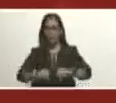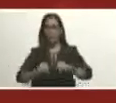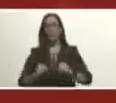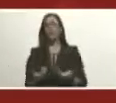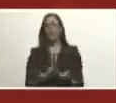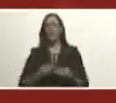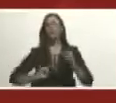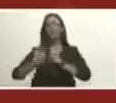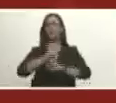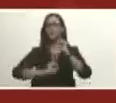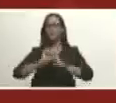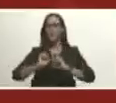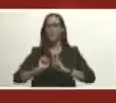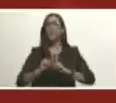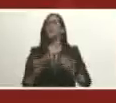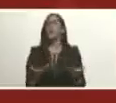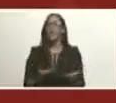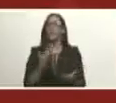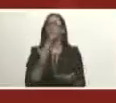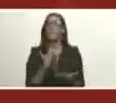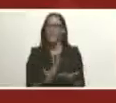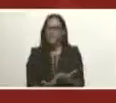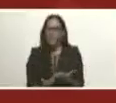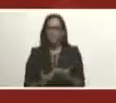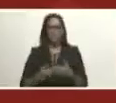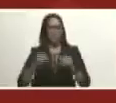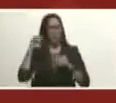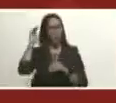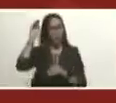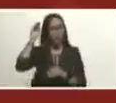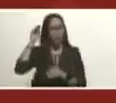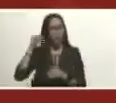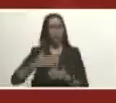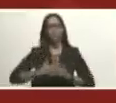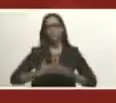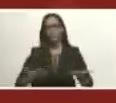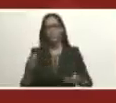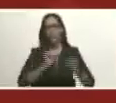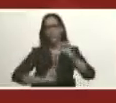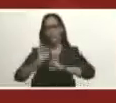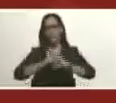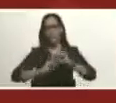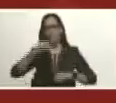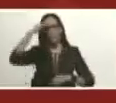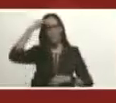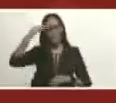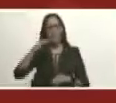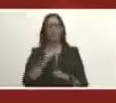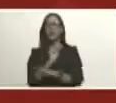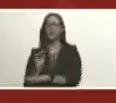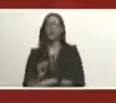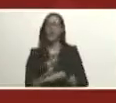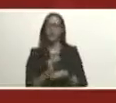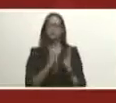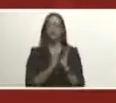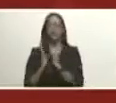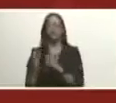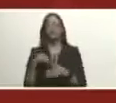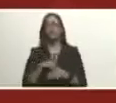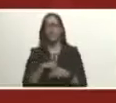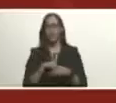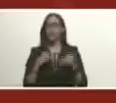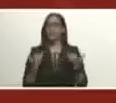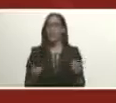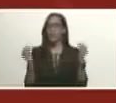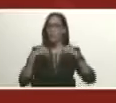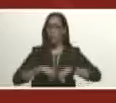apresto operacional, lo cual permite y permitirá en el futuro garantizar la defensa militar y el mantenimiento del orden interno, de